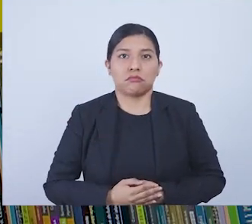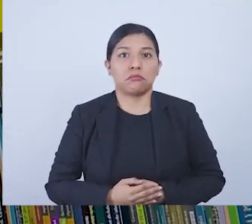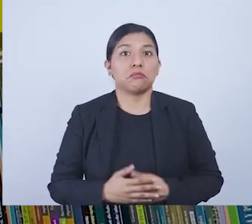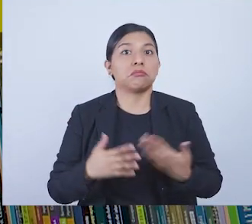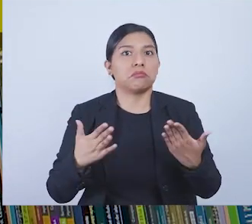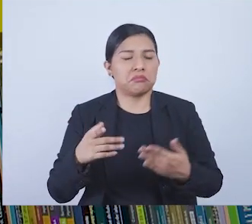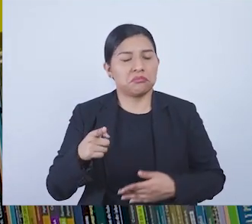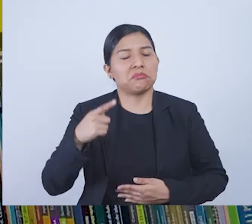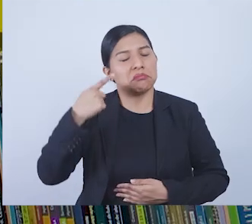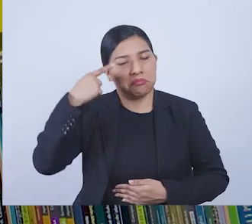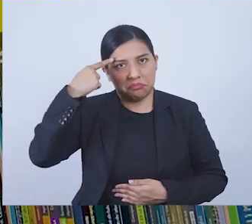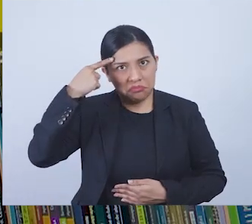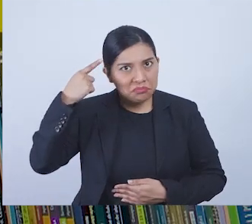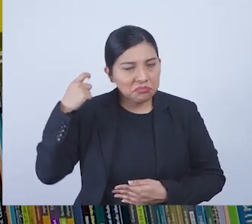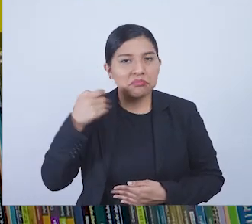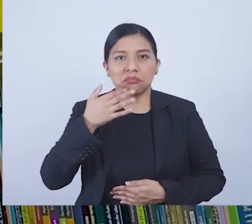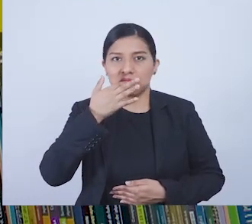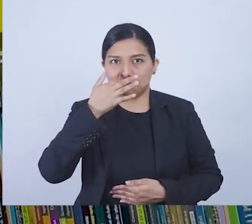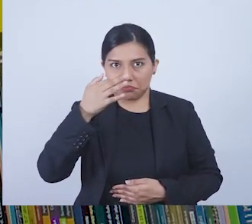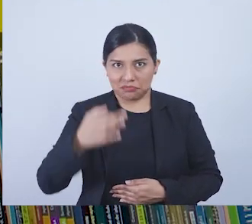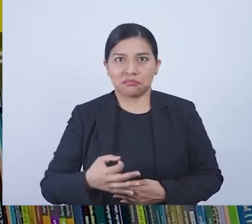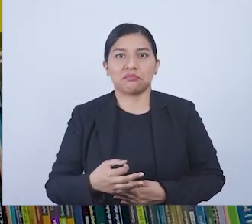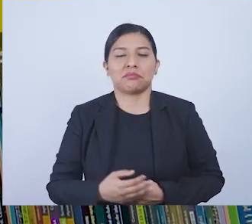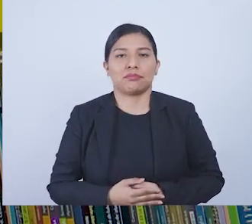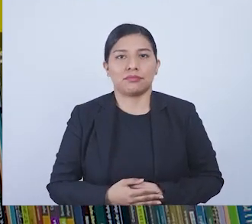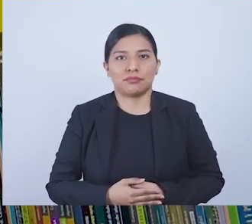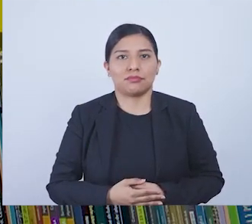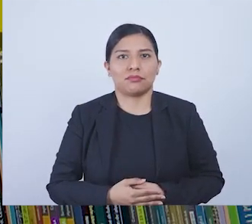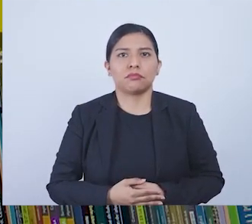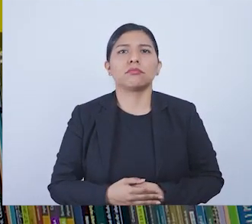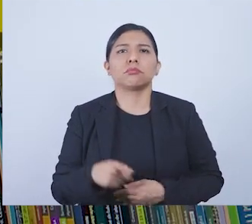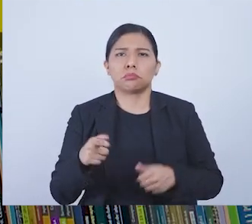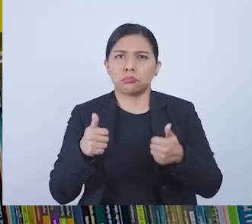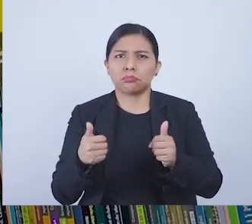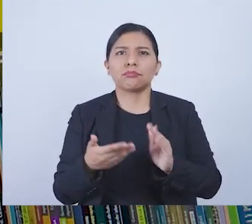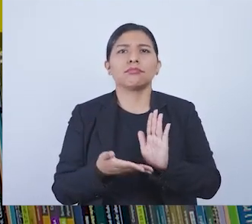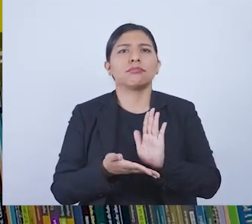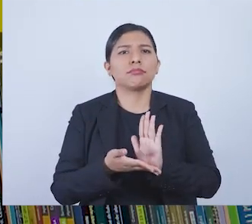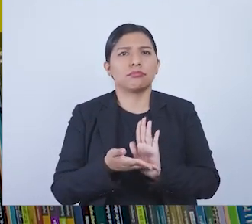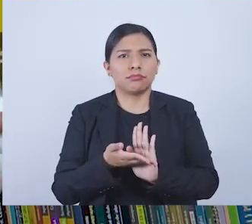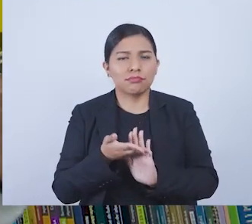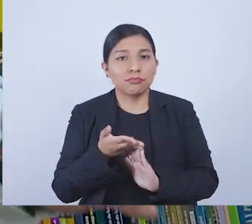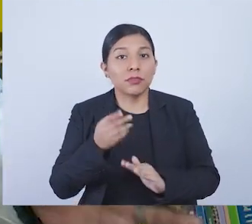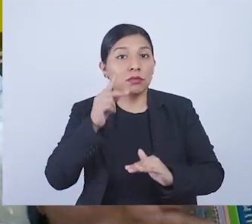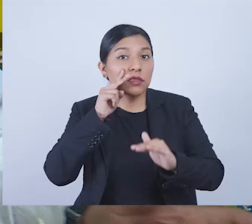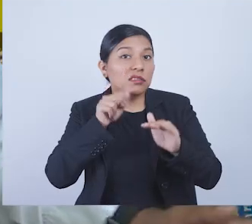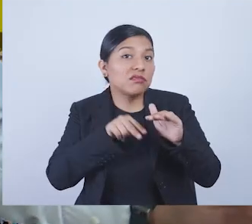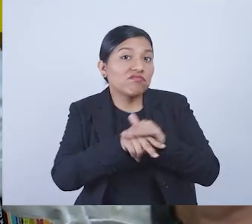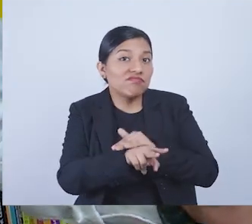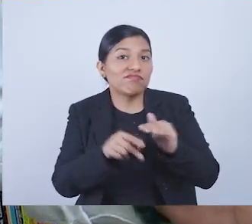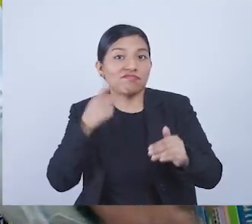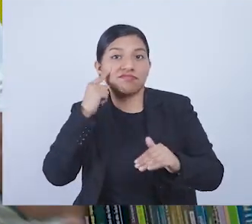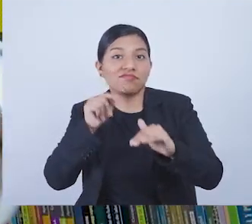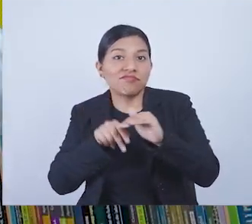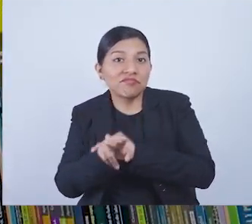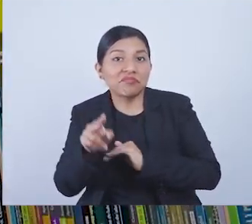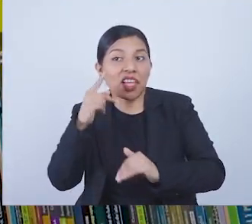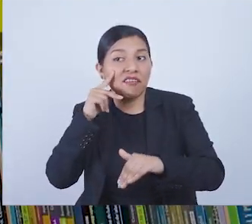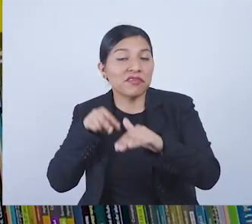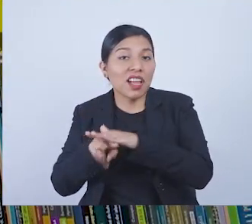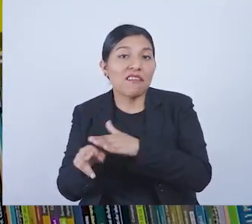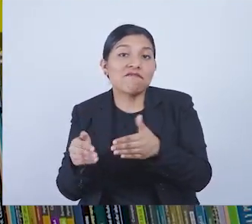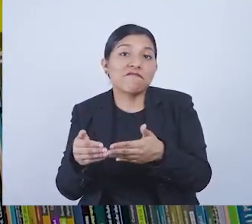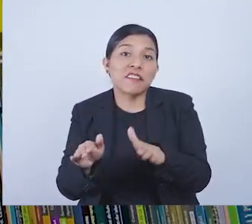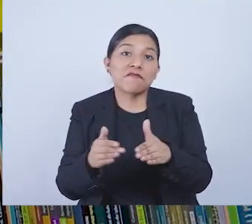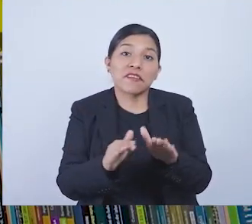que yo creo que ha habido, si consultamos, enfoques diferentes, depende de la formación